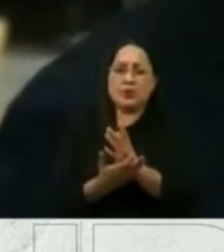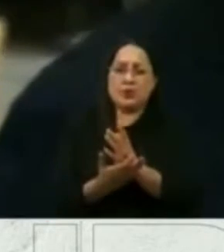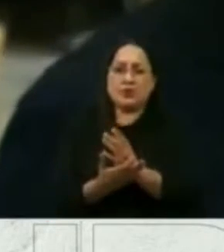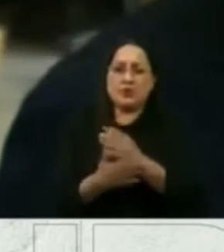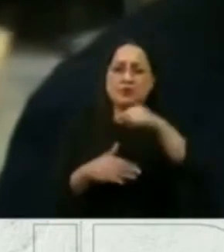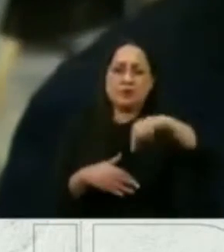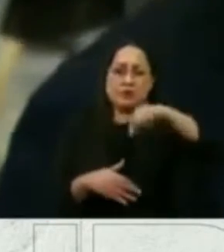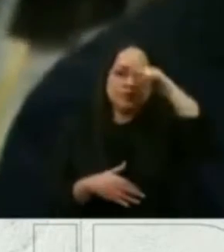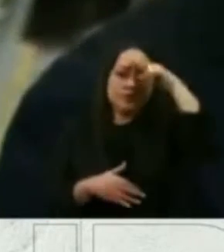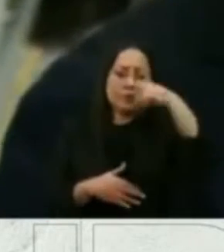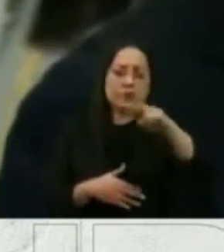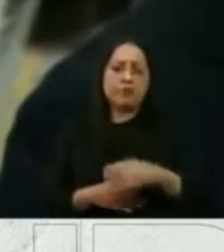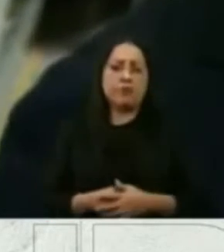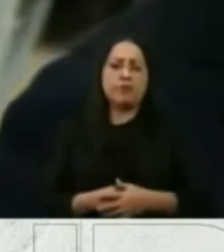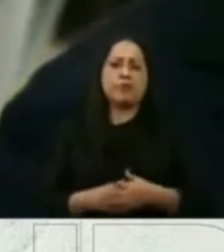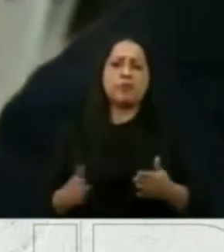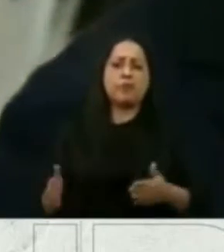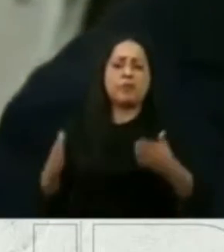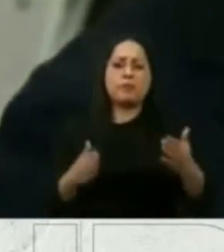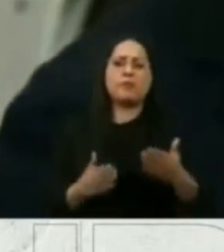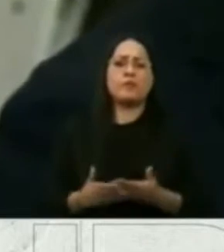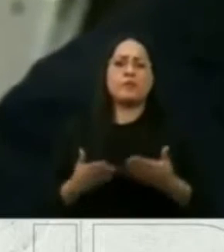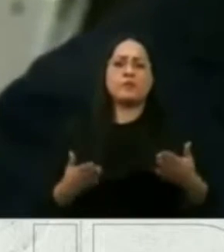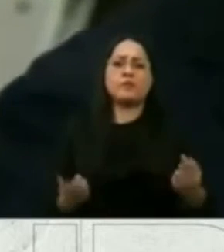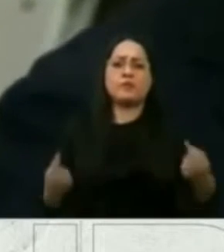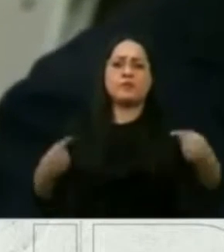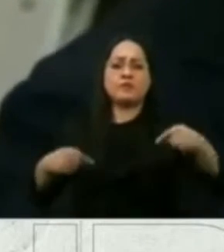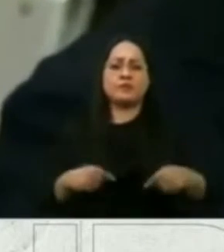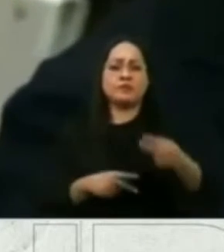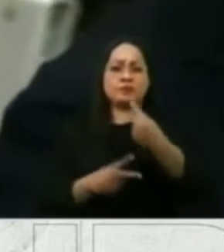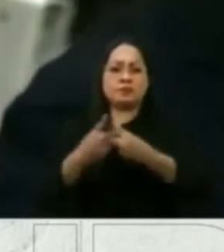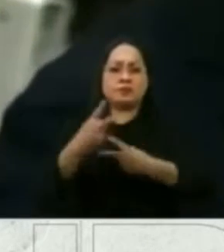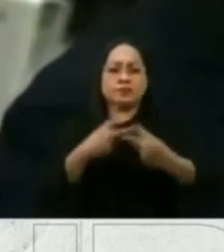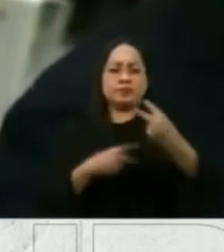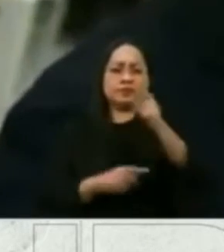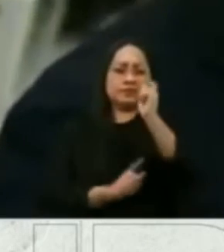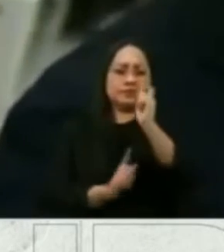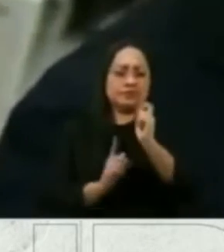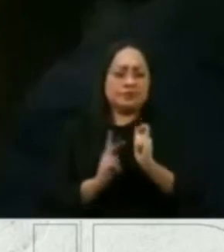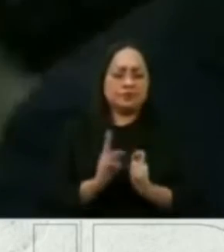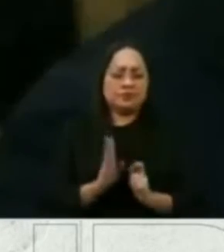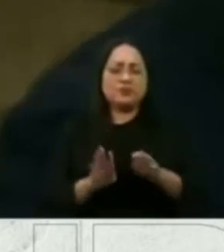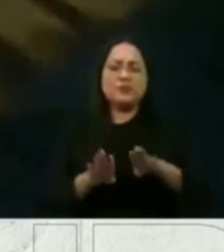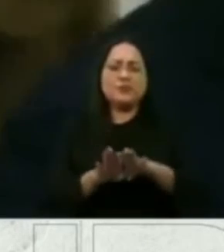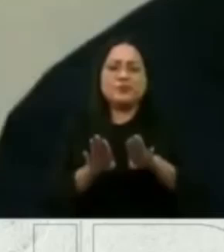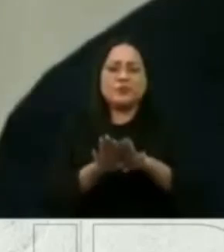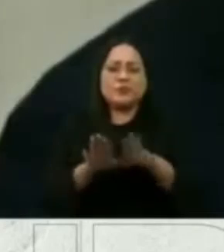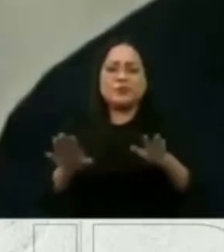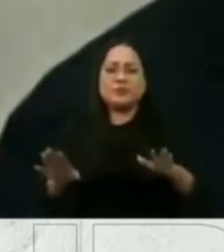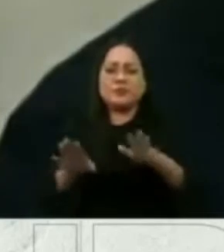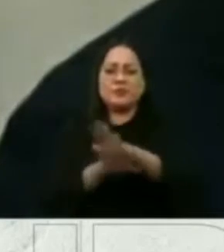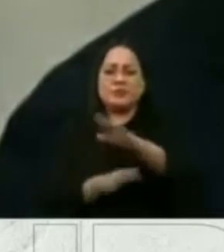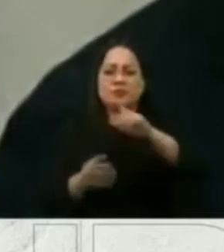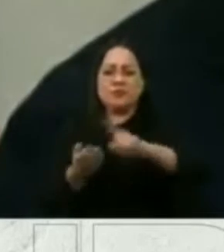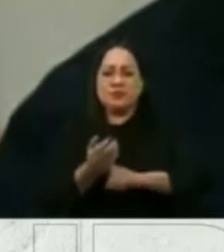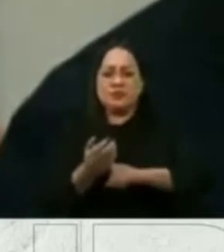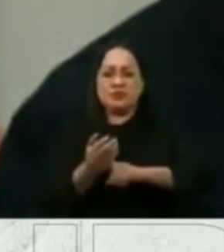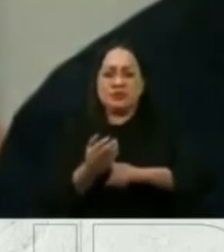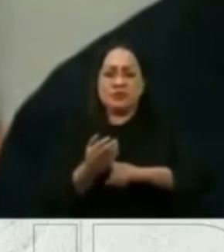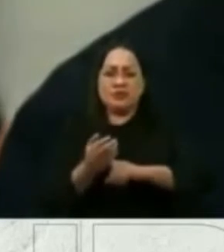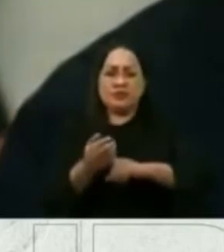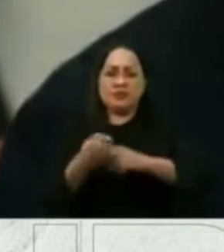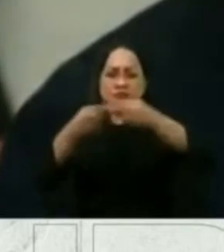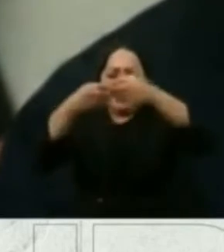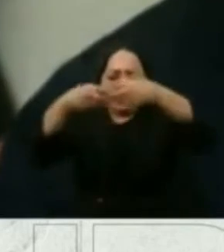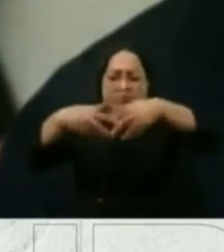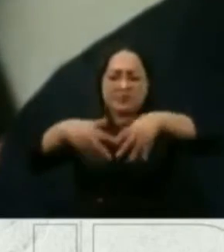nuestro país. Ahora abordamos el cambio a las estructuras de los poderes judiciales federal y